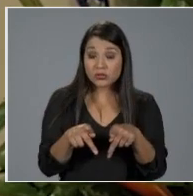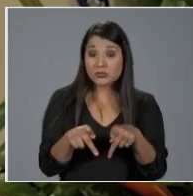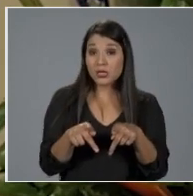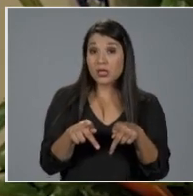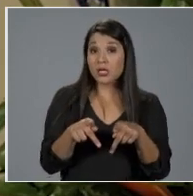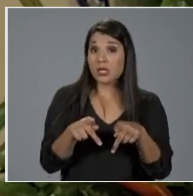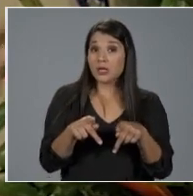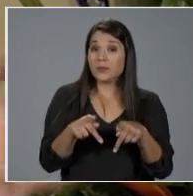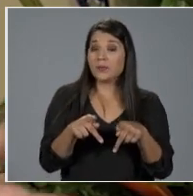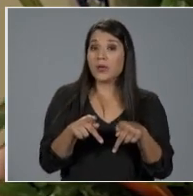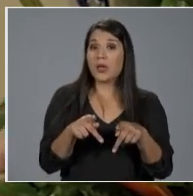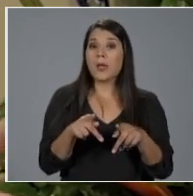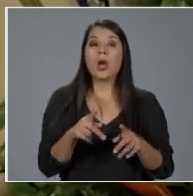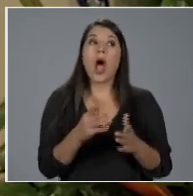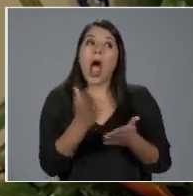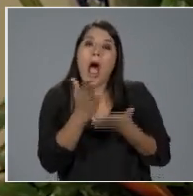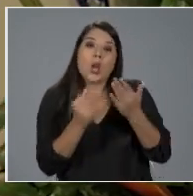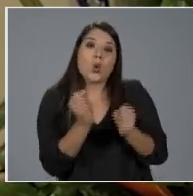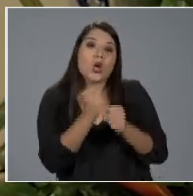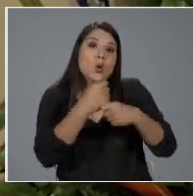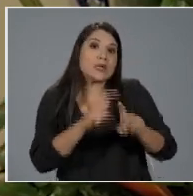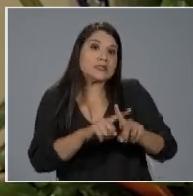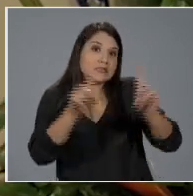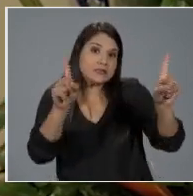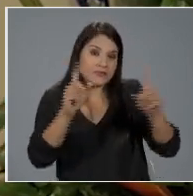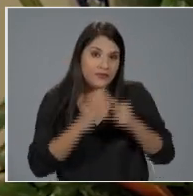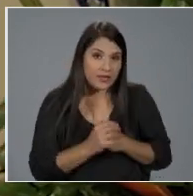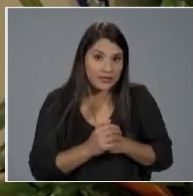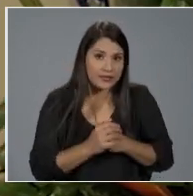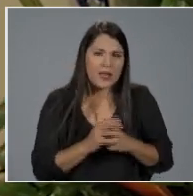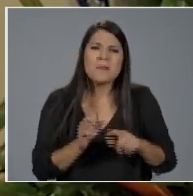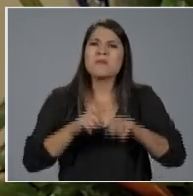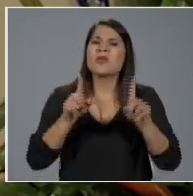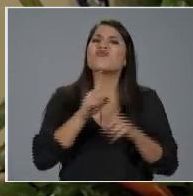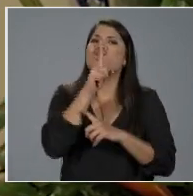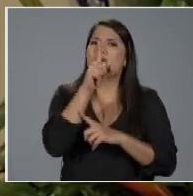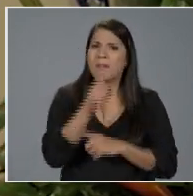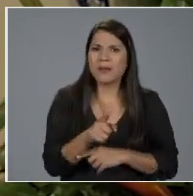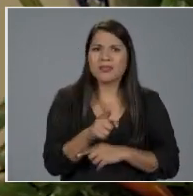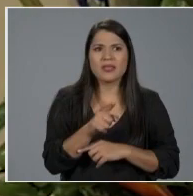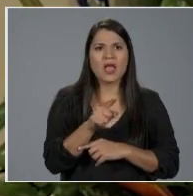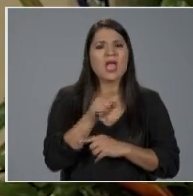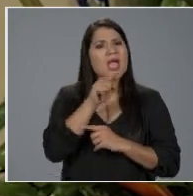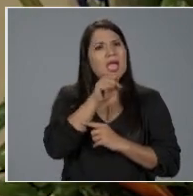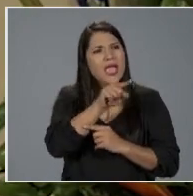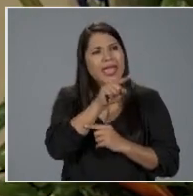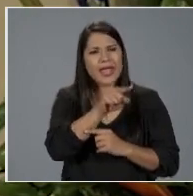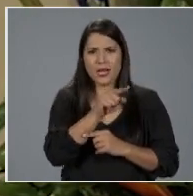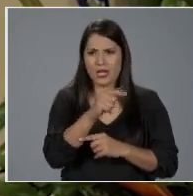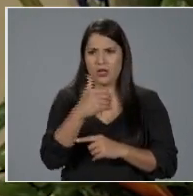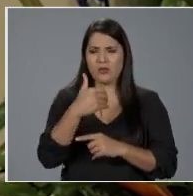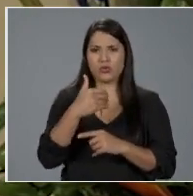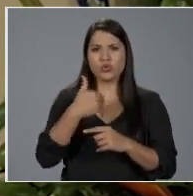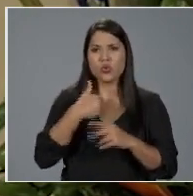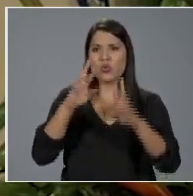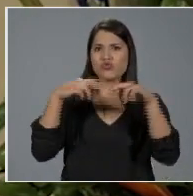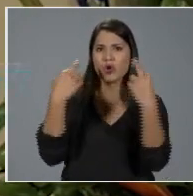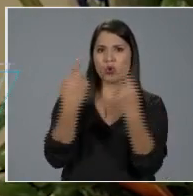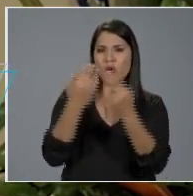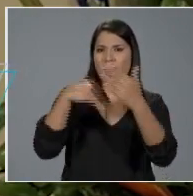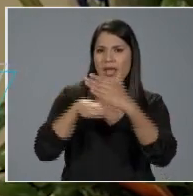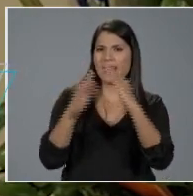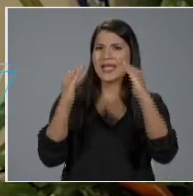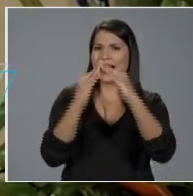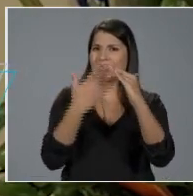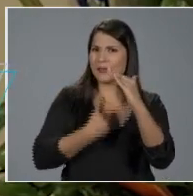cosa que lo distingue, pero no podría decir otra cosa diferente. Pero la verdad es que él sostuvo ahí a gente, hubo reuniones en Casa